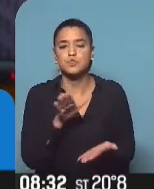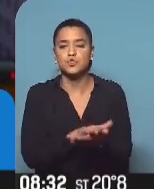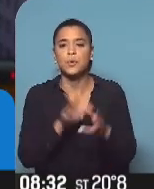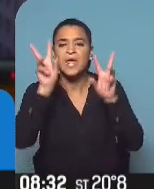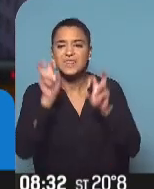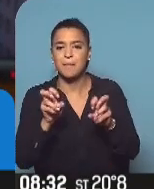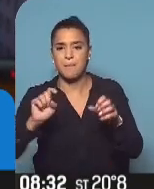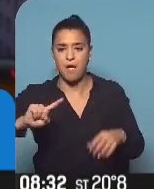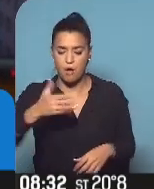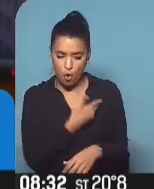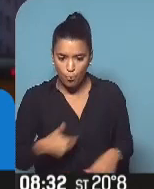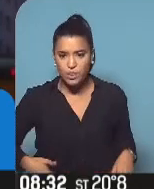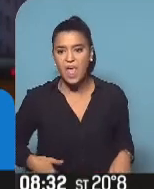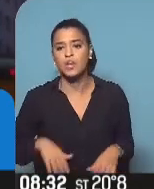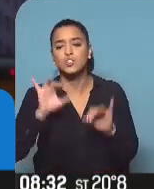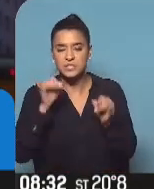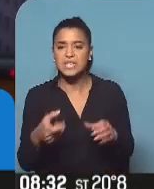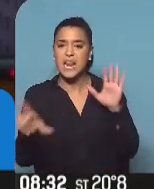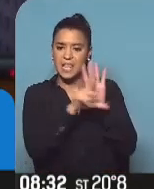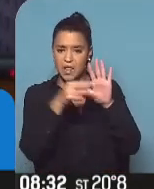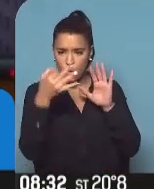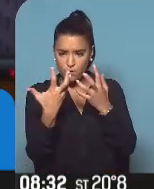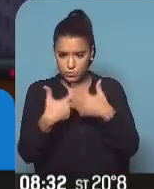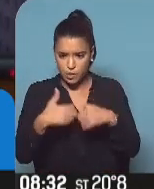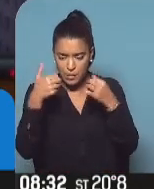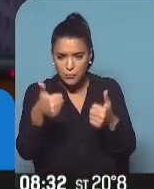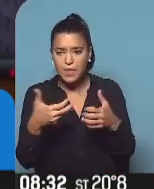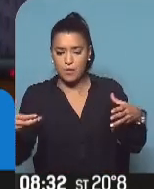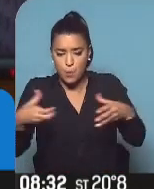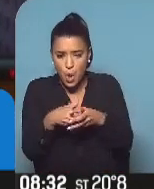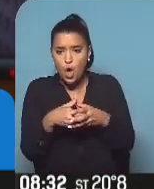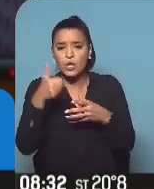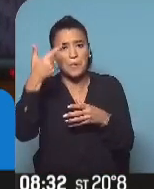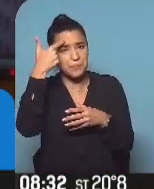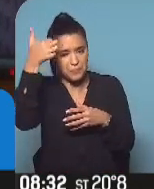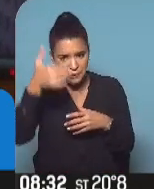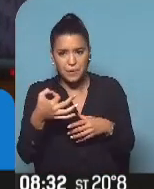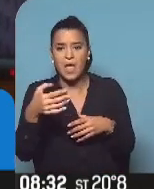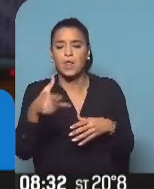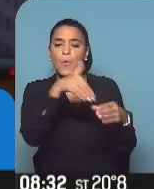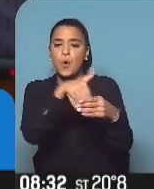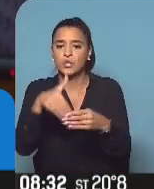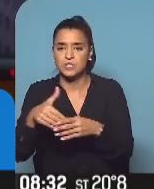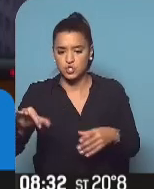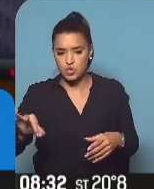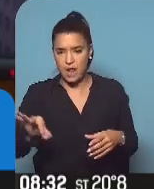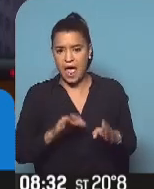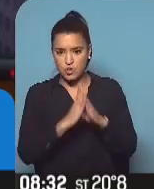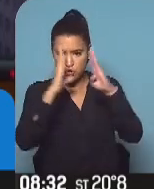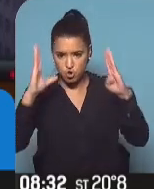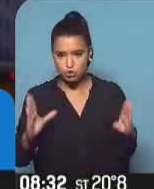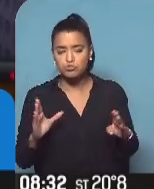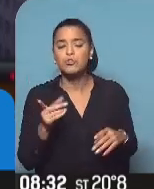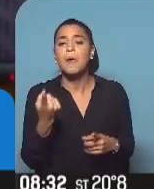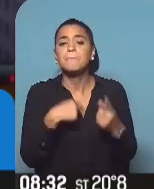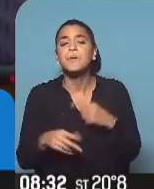cuestión del gobierno. Sí funcionó a nivel legislativo, donde el interbloque fue bastante coherente en sus votaciones a lo largo de todos estos años, pero a